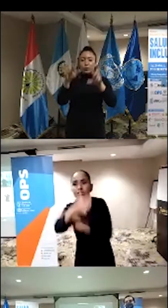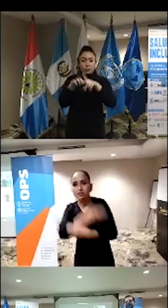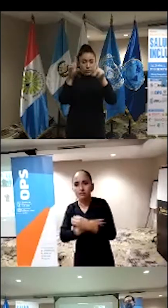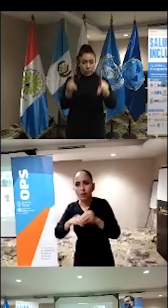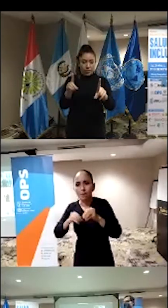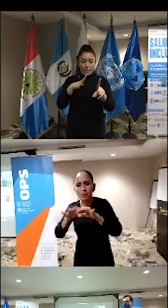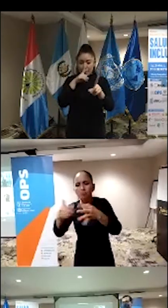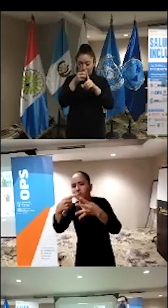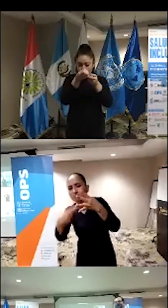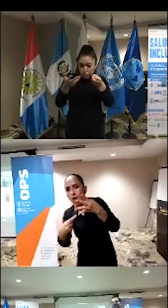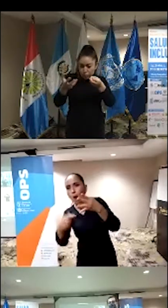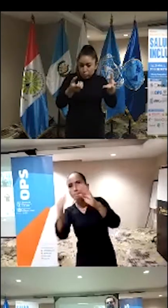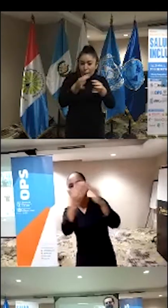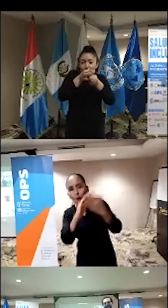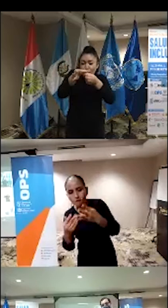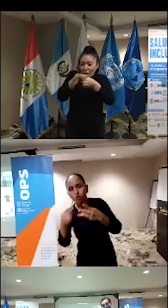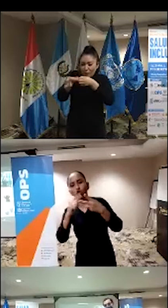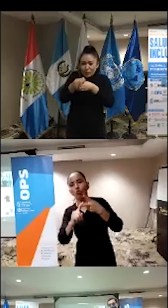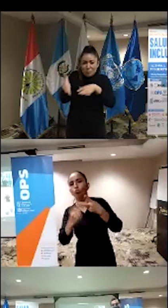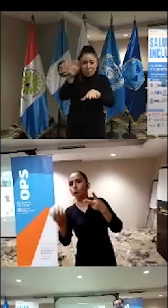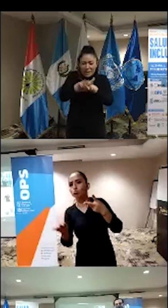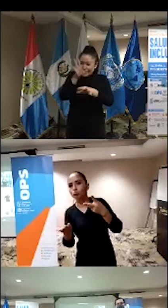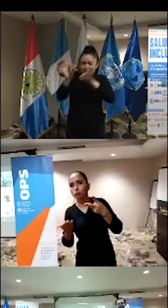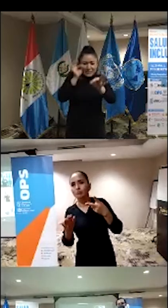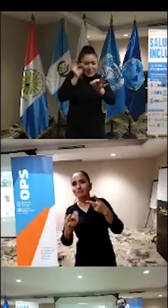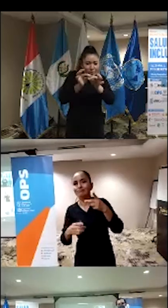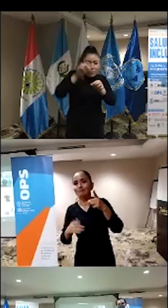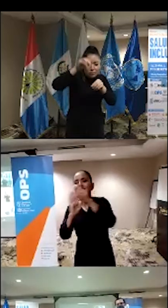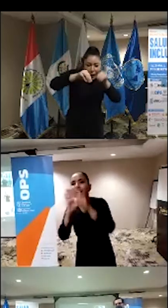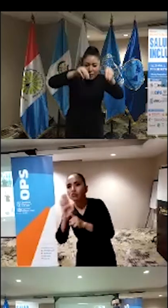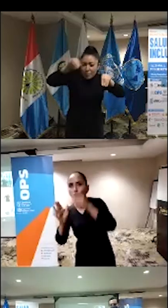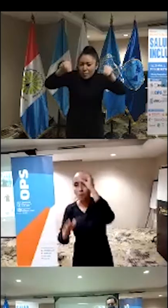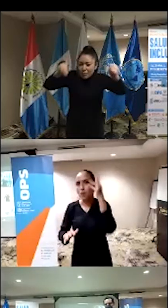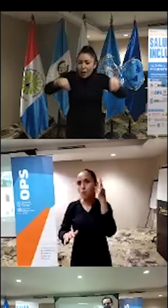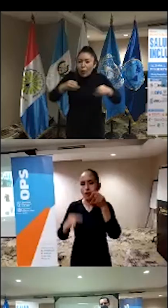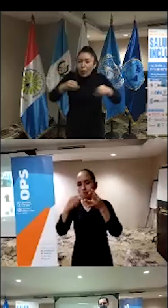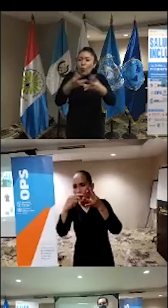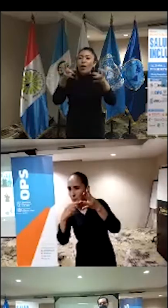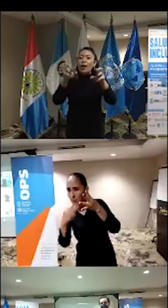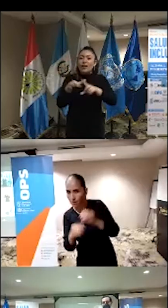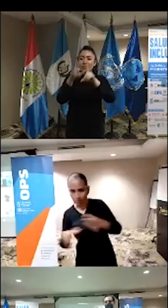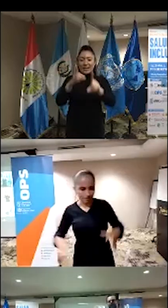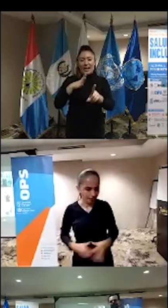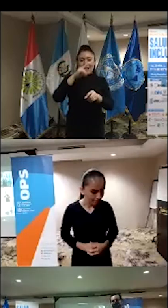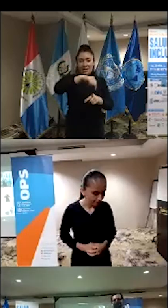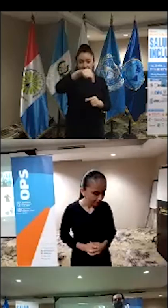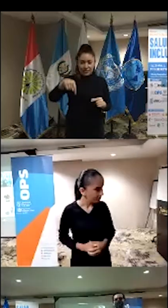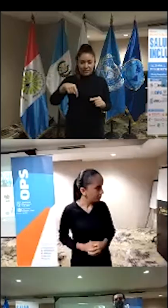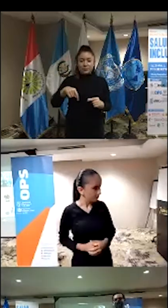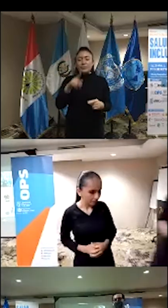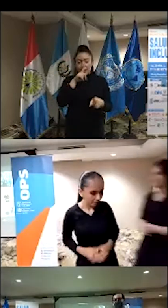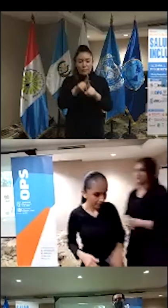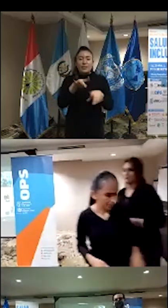desagregado mínimamente por pueblos, por sexo y por otras variables. Tenemos como